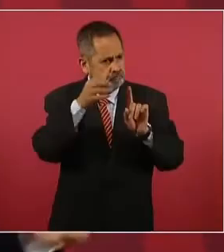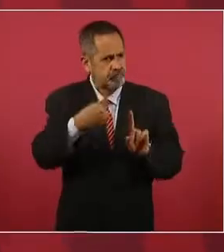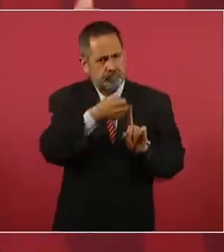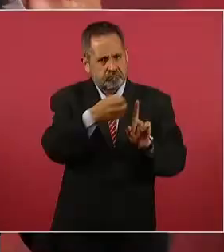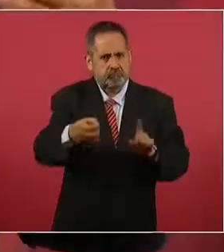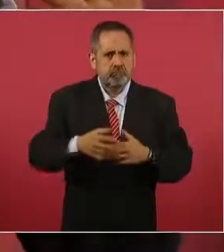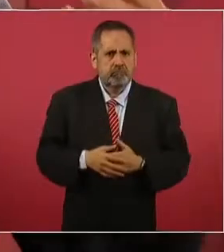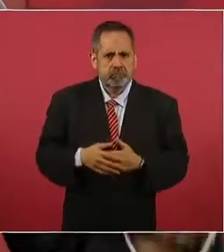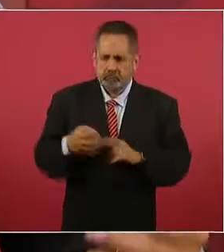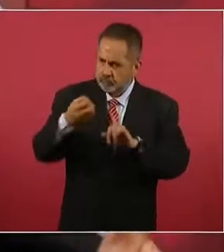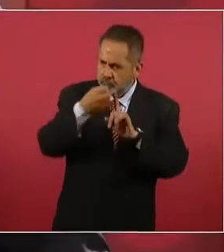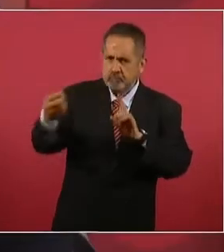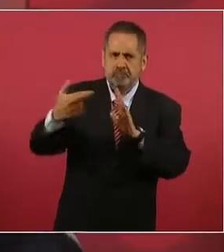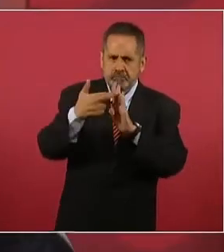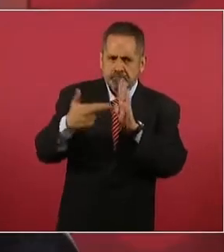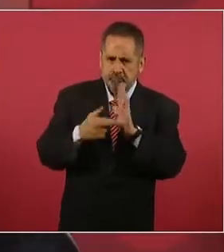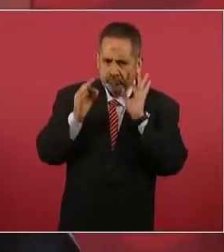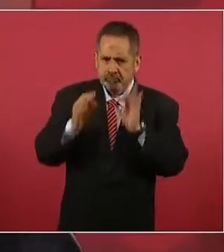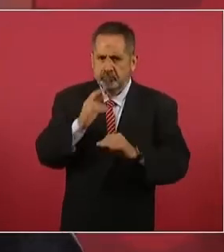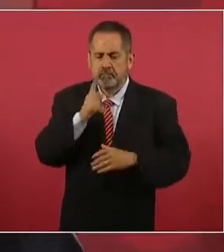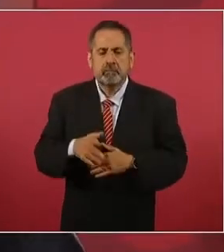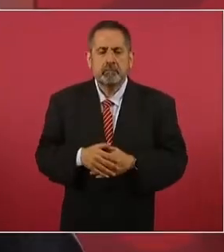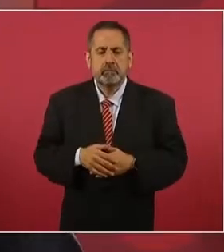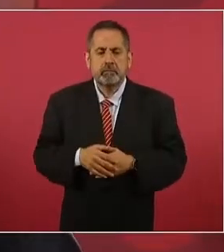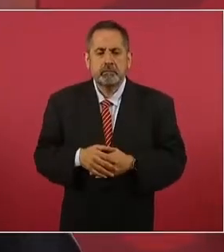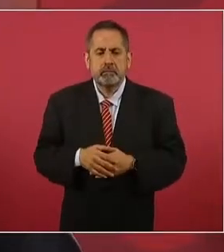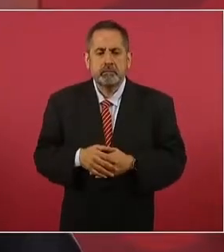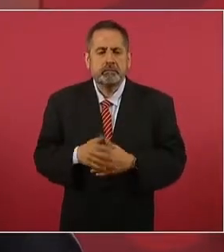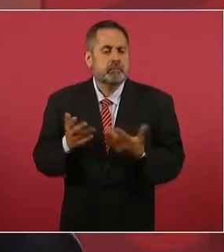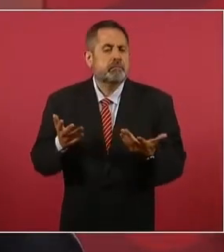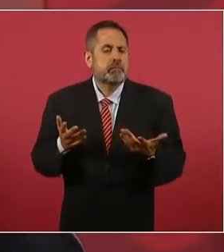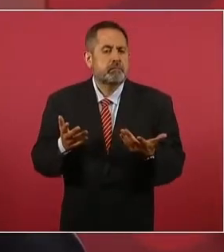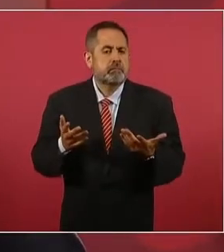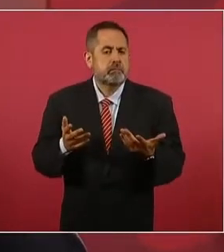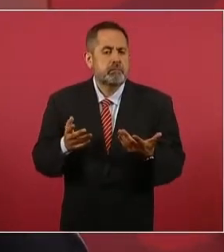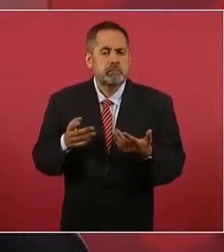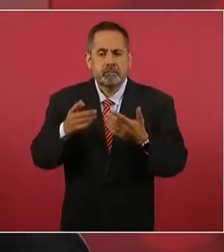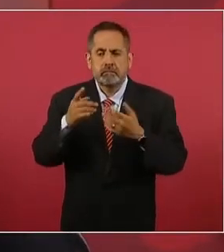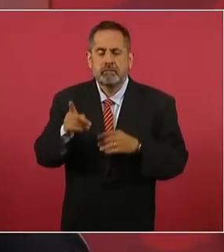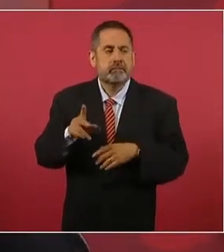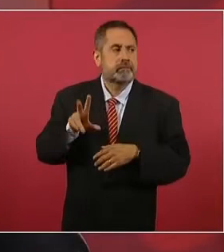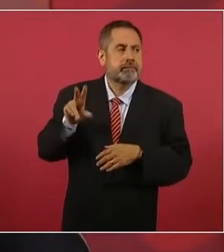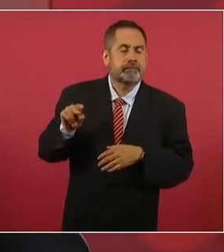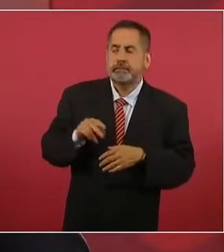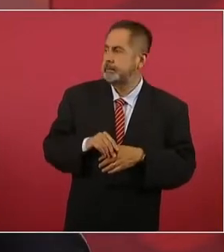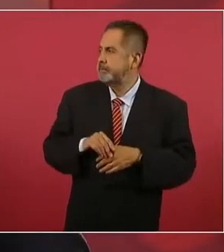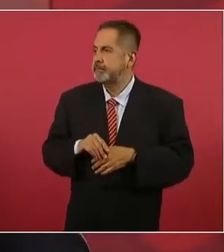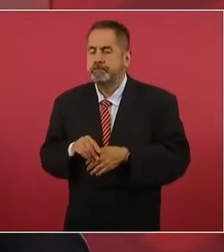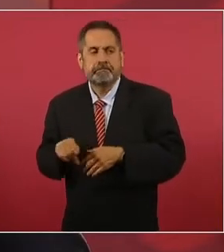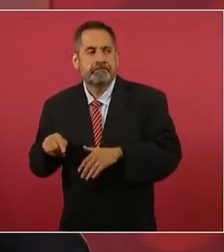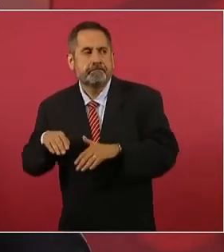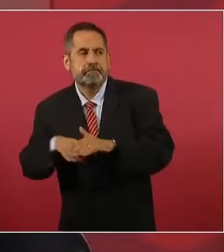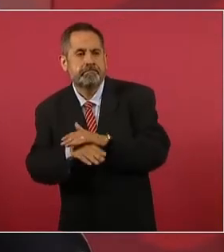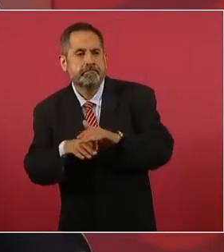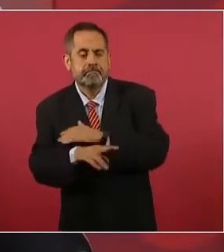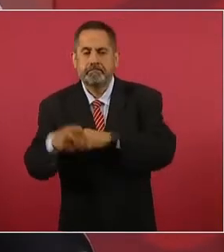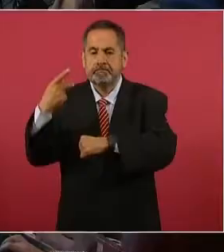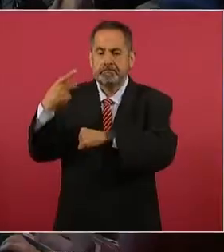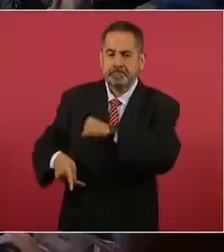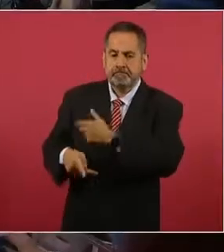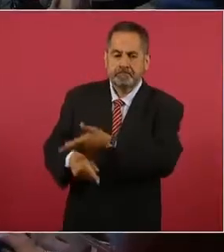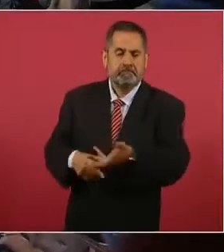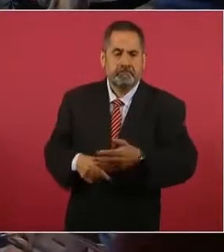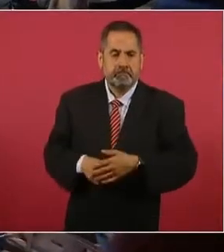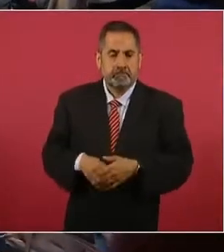¿Por qué no ordenamos el flujo migratorio? ¿Por qué ponemos en riesgo a la gente? ¿Y vas a pedir